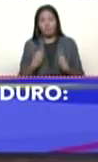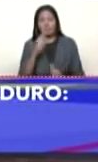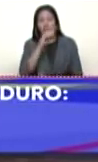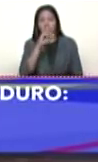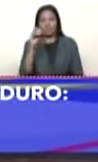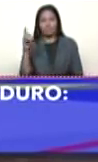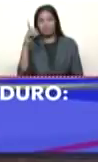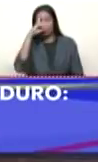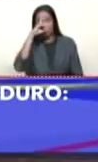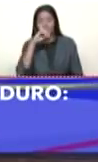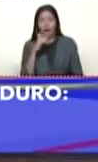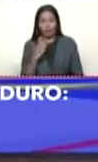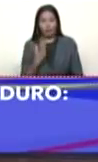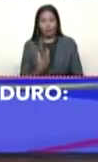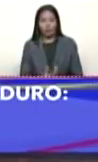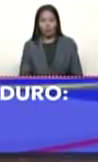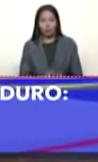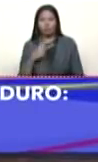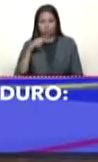años.